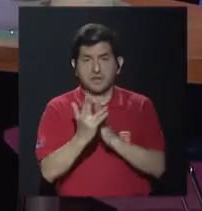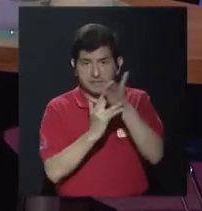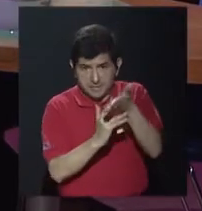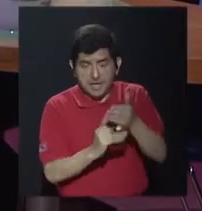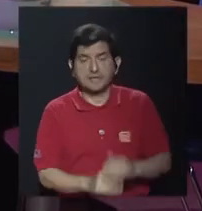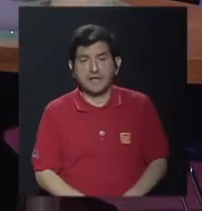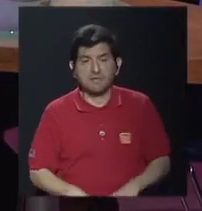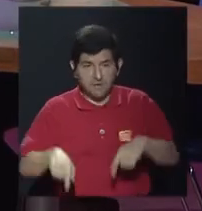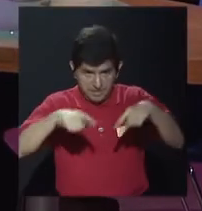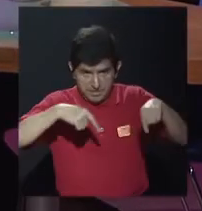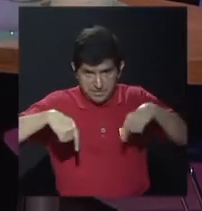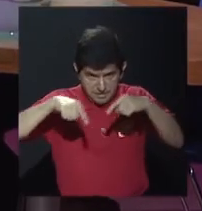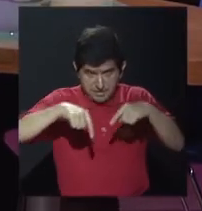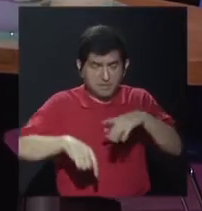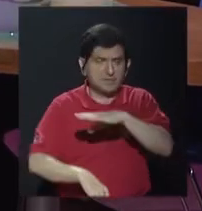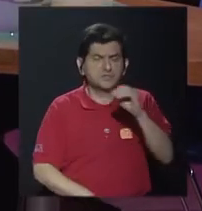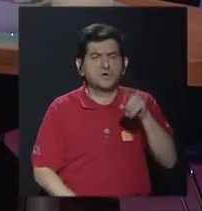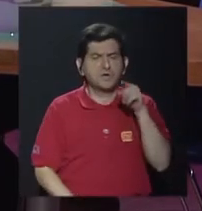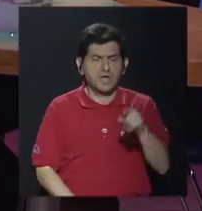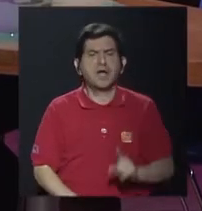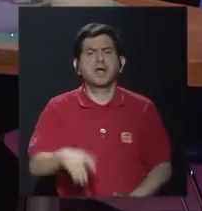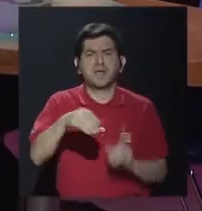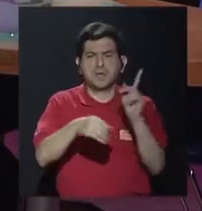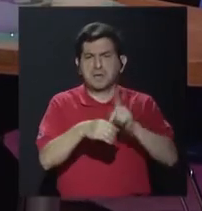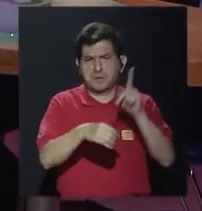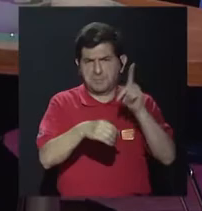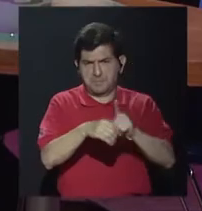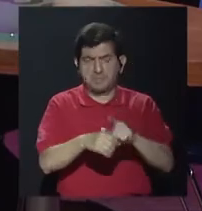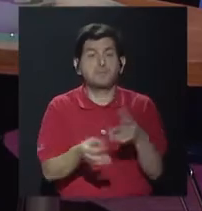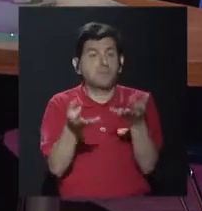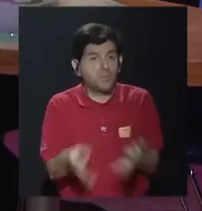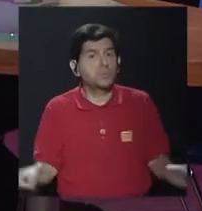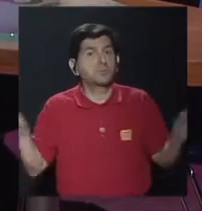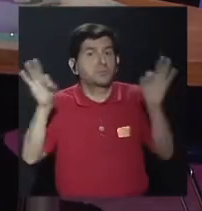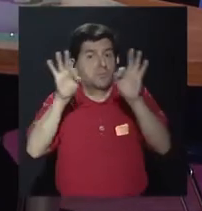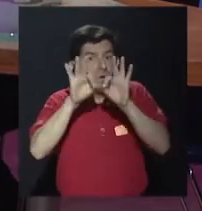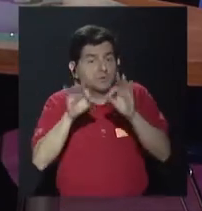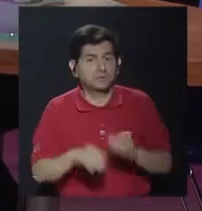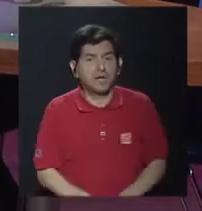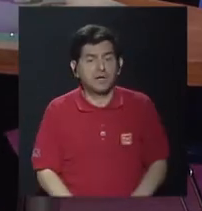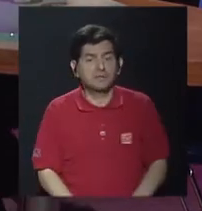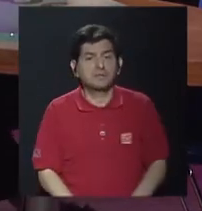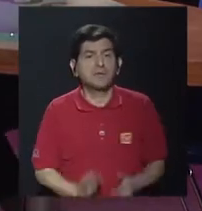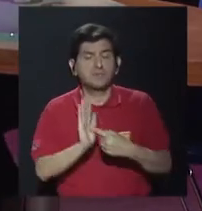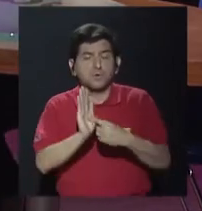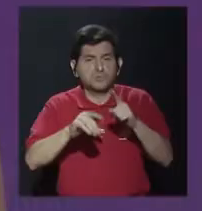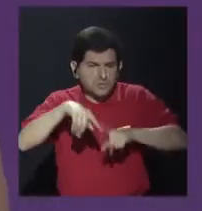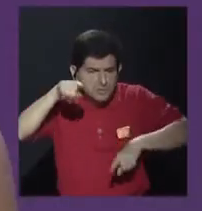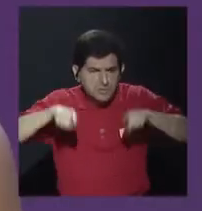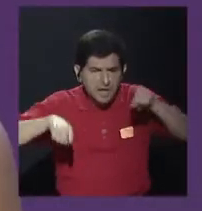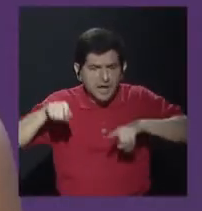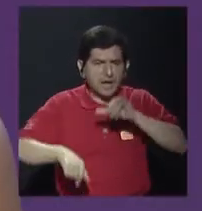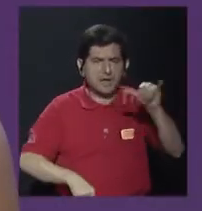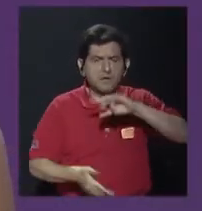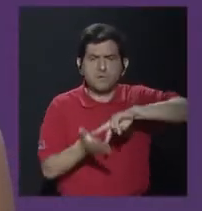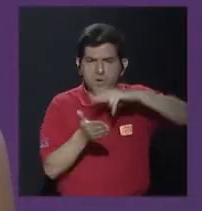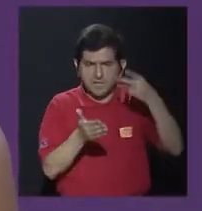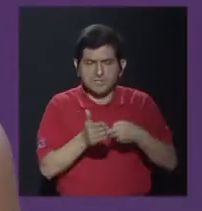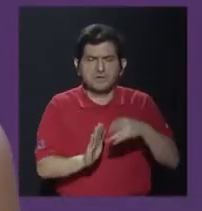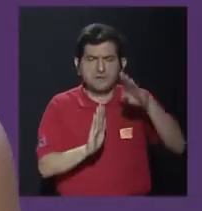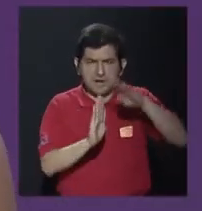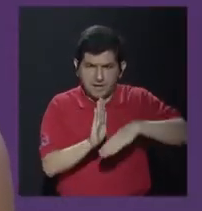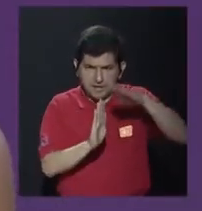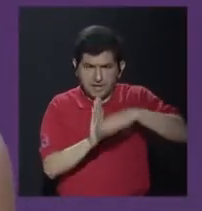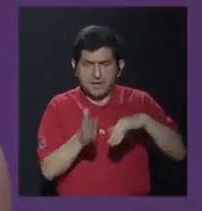de radio, ¿verdad? Y podían estar allí presentes. Esto fue vital para dar diversidad y algo que implicaba también bajo costo para